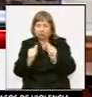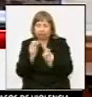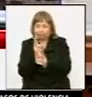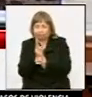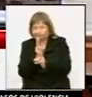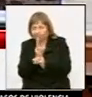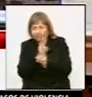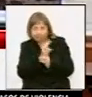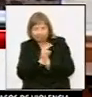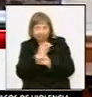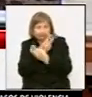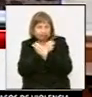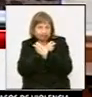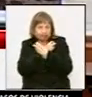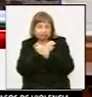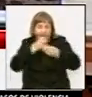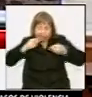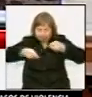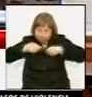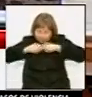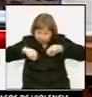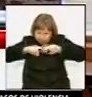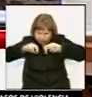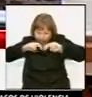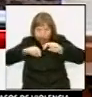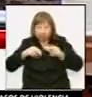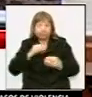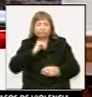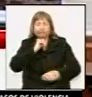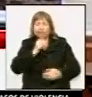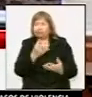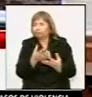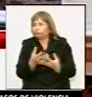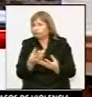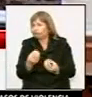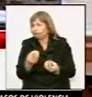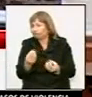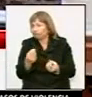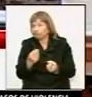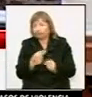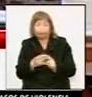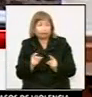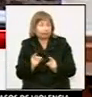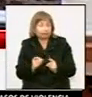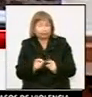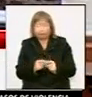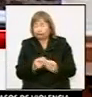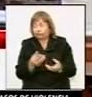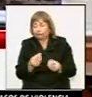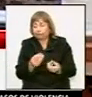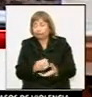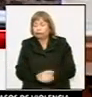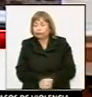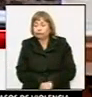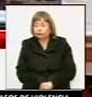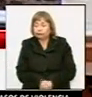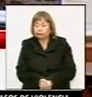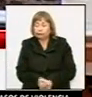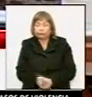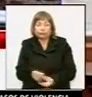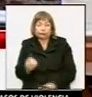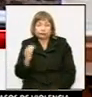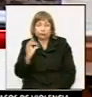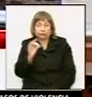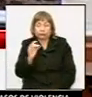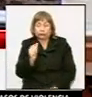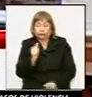cuidamos los museos, excavamos los proyectos. Nos falta muchísimo, claro que sí, muchísimo por hacer, muchísimo. 8 años tiene este